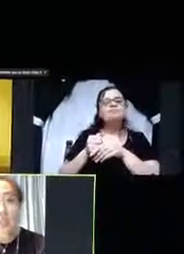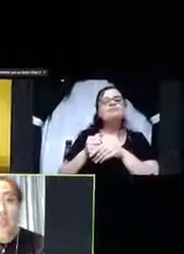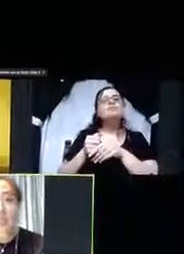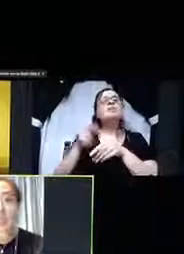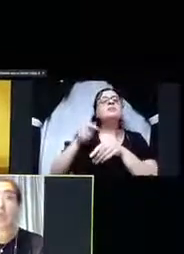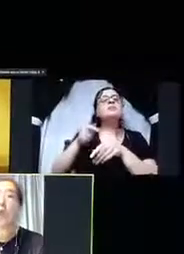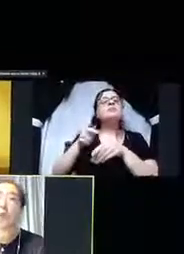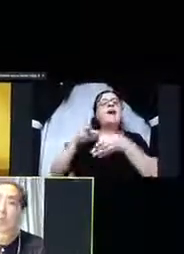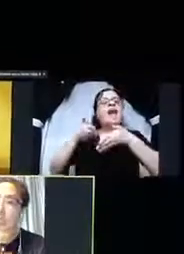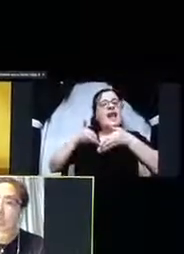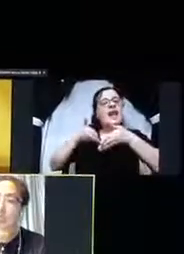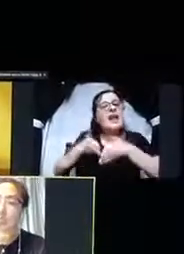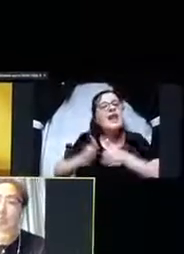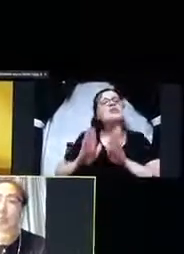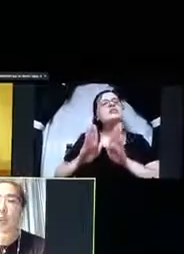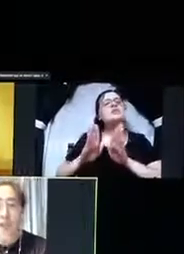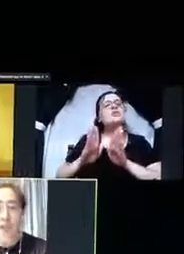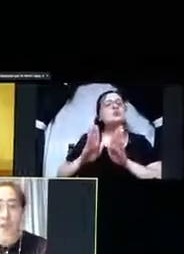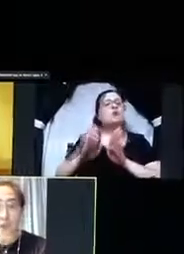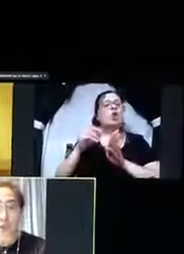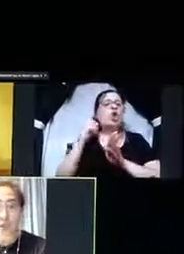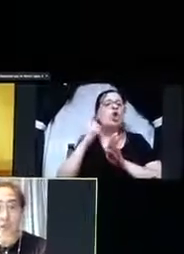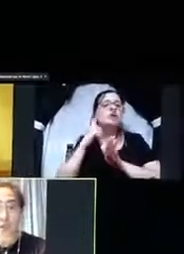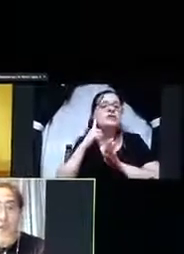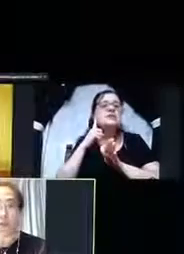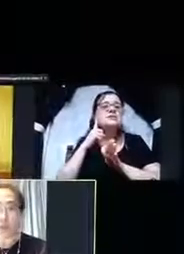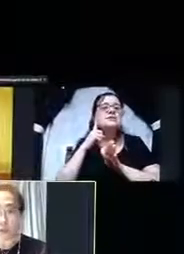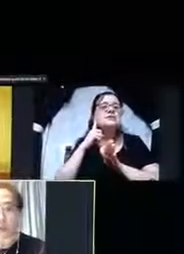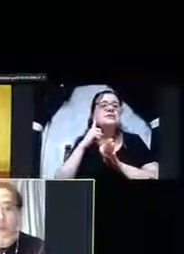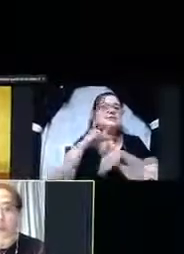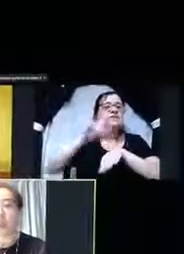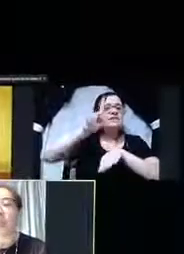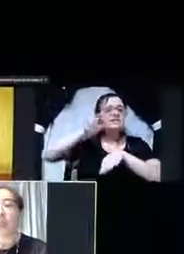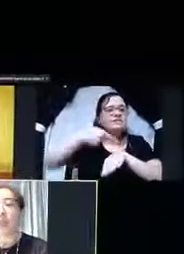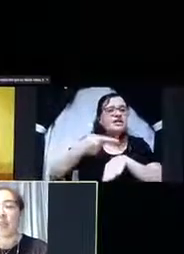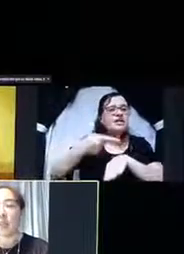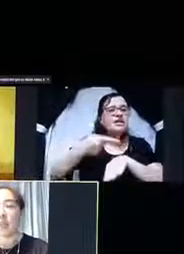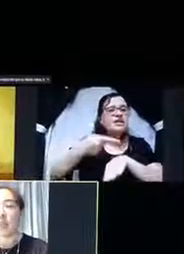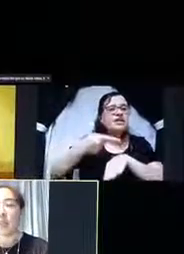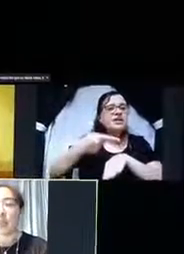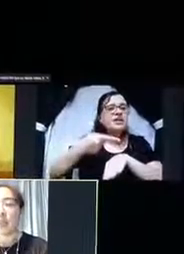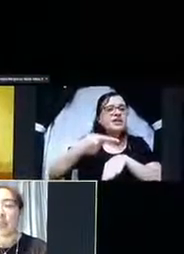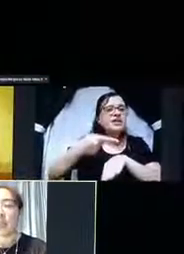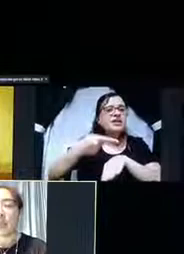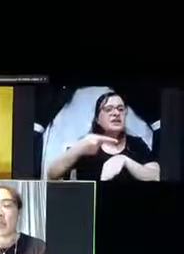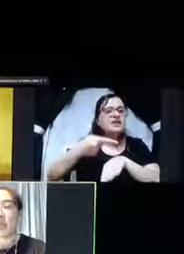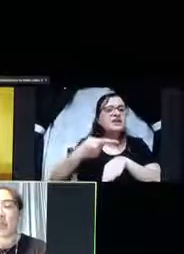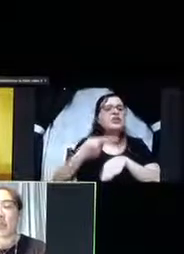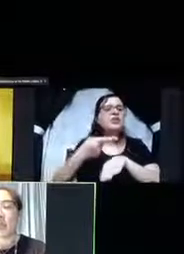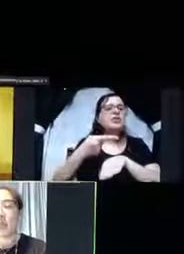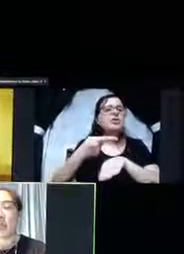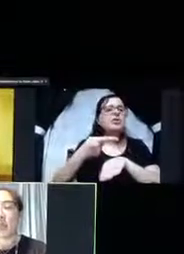sin dificultades, tuvo meningitis, fue la meningitis lo que le causó la sordera profunda.